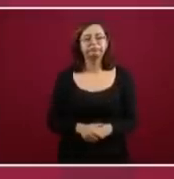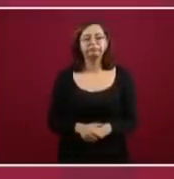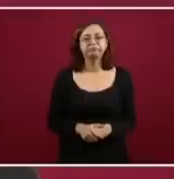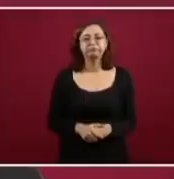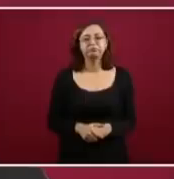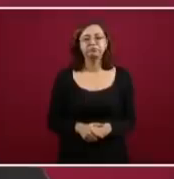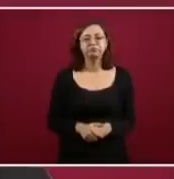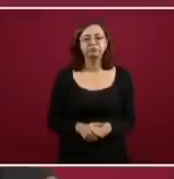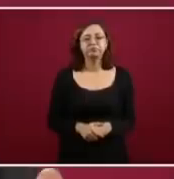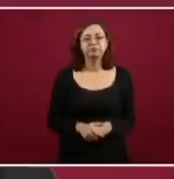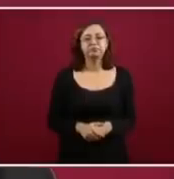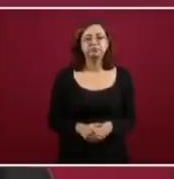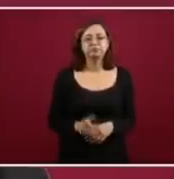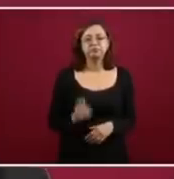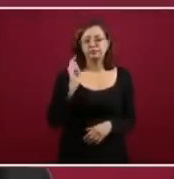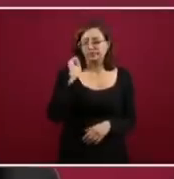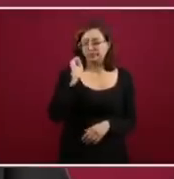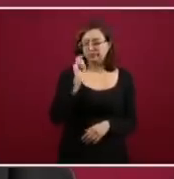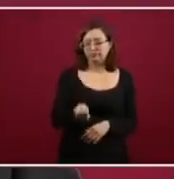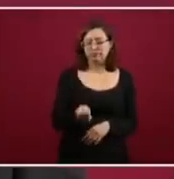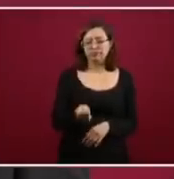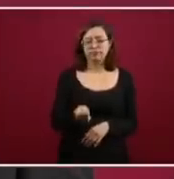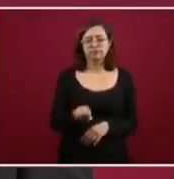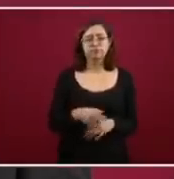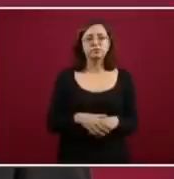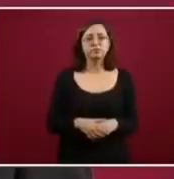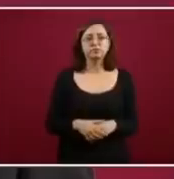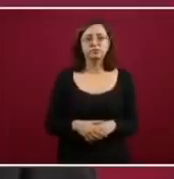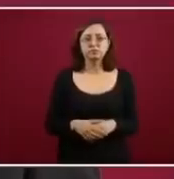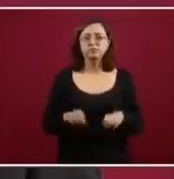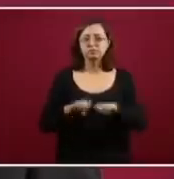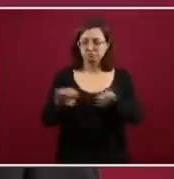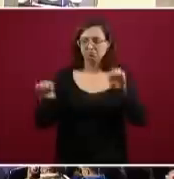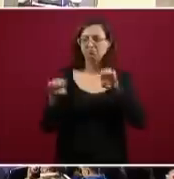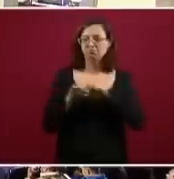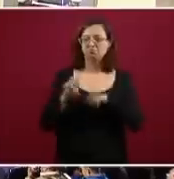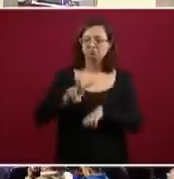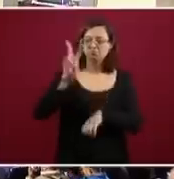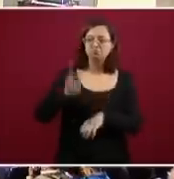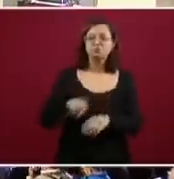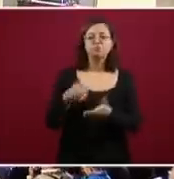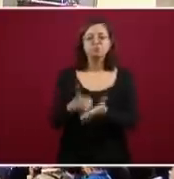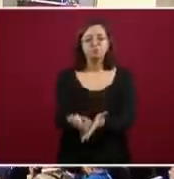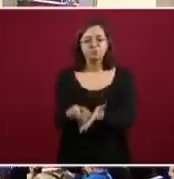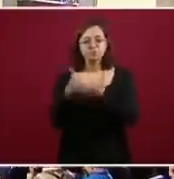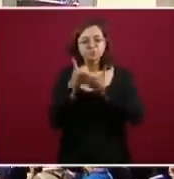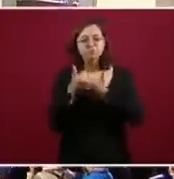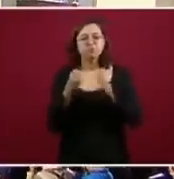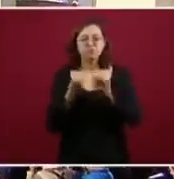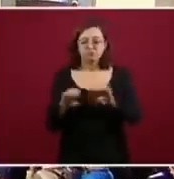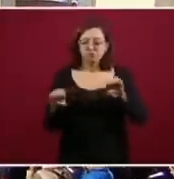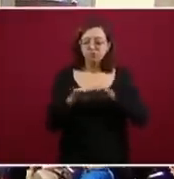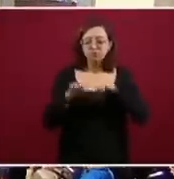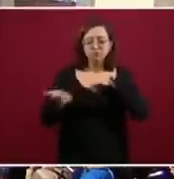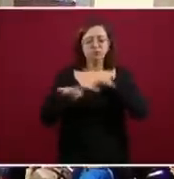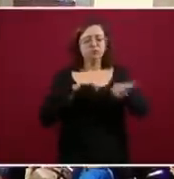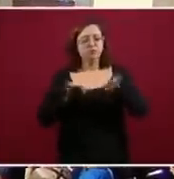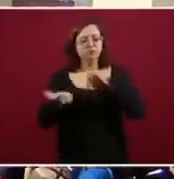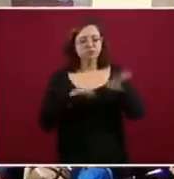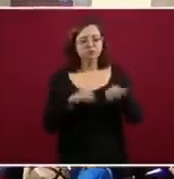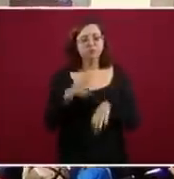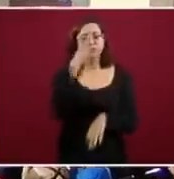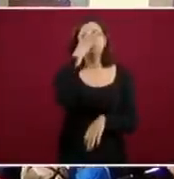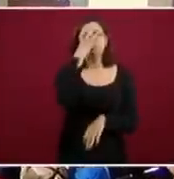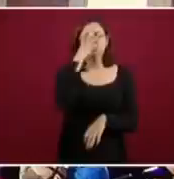este es un ejemplo de qué me están ayudando que es un equipo de trabajo y